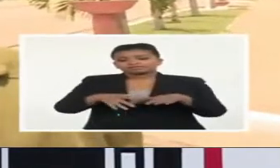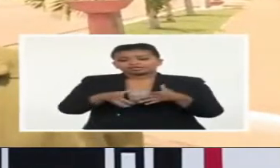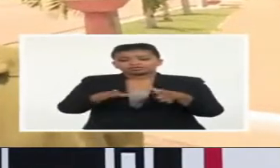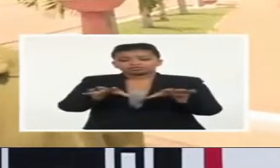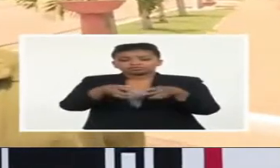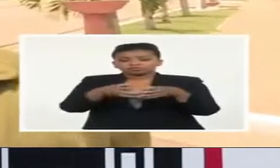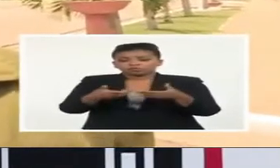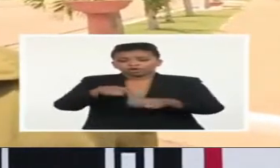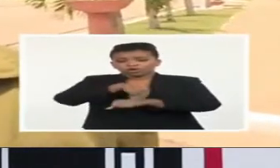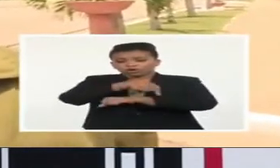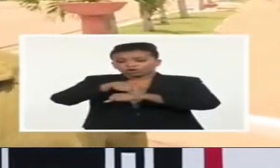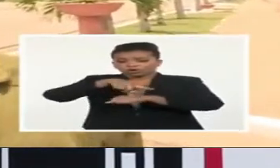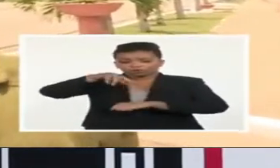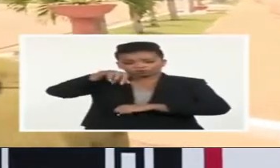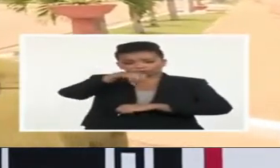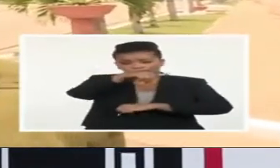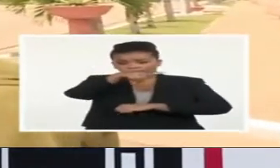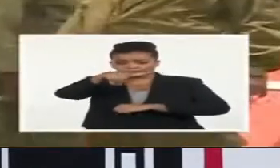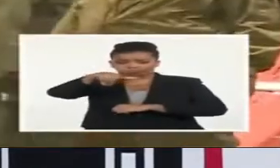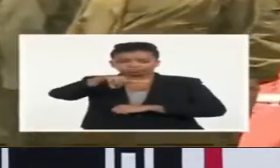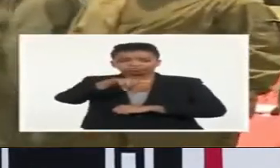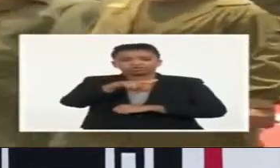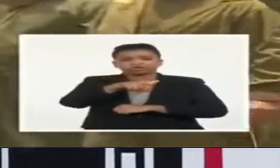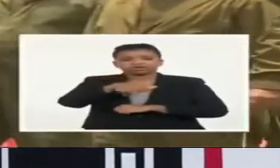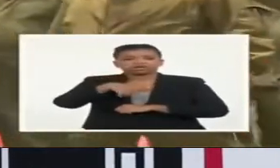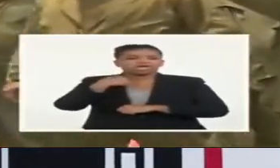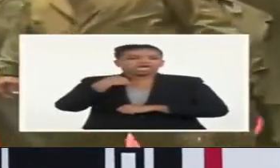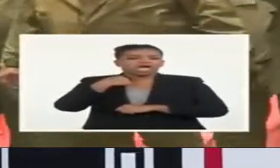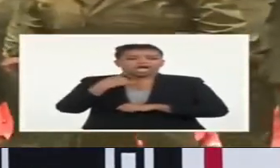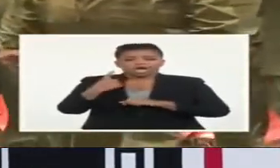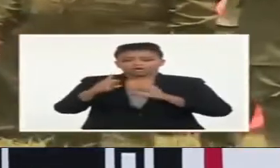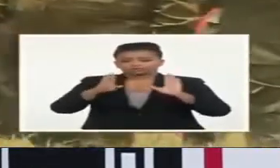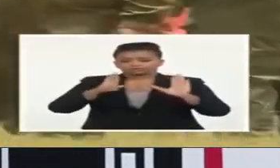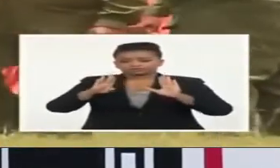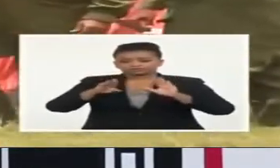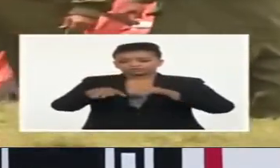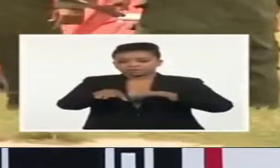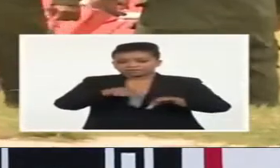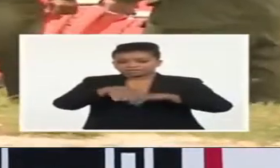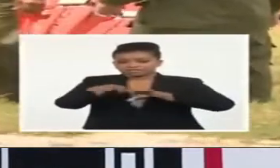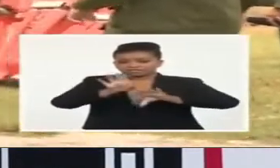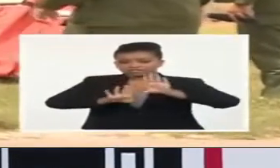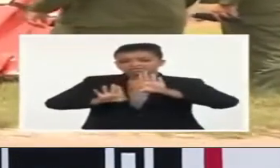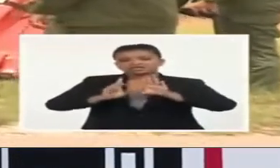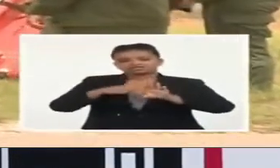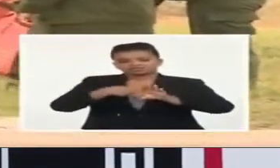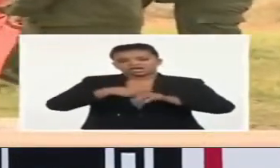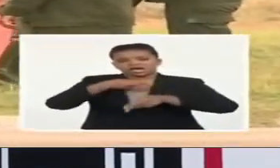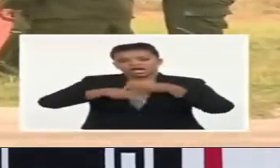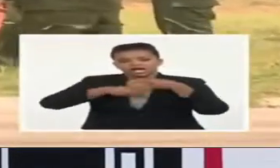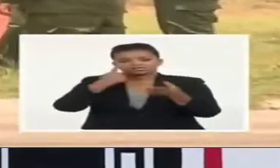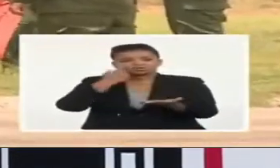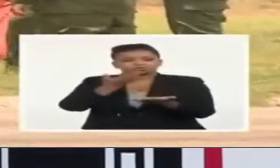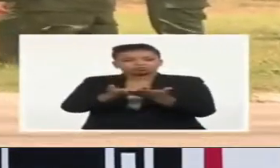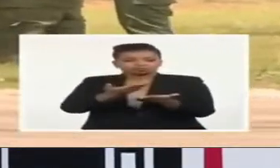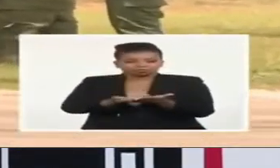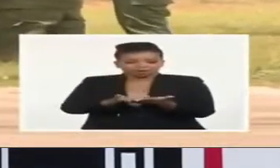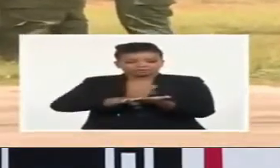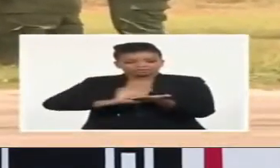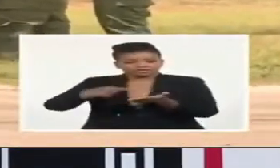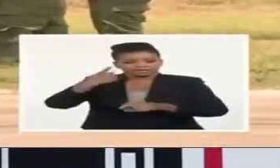calor, aunque usted no lo crea, cuando usted se pega a los tanques, ese vapor puede